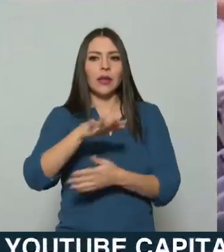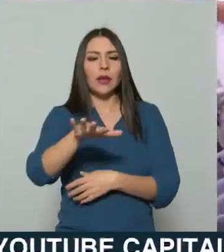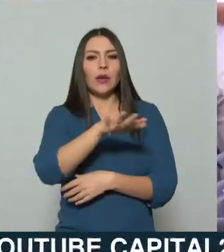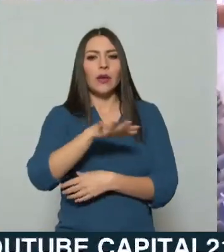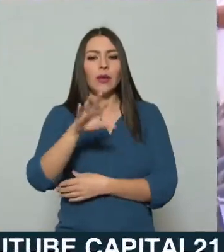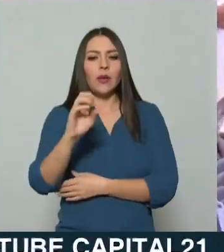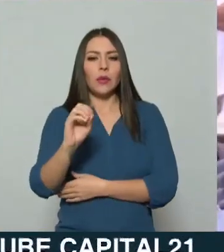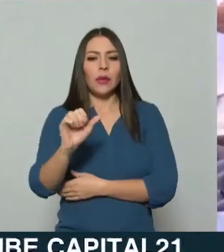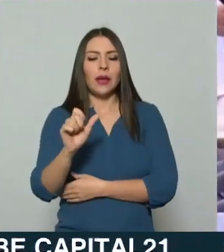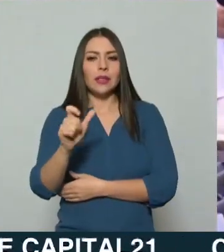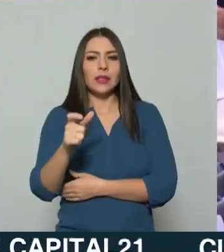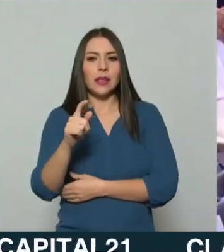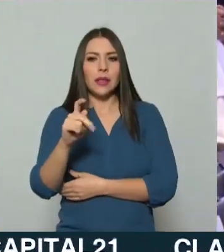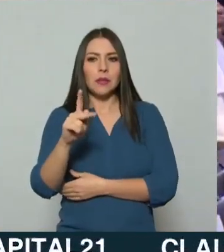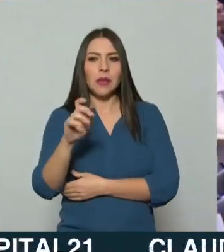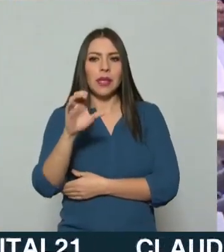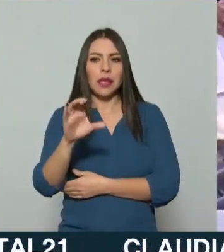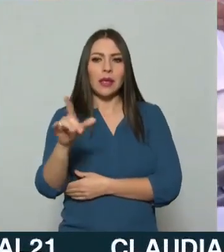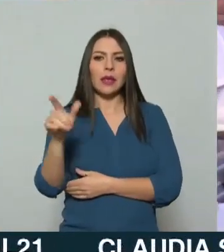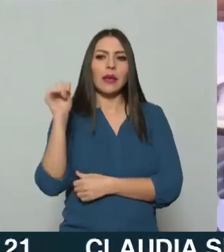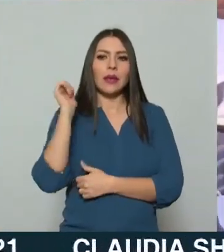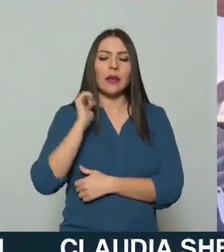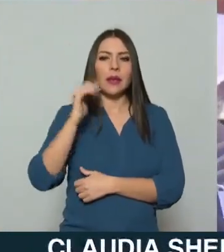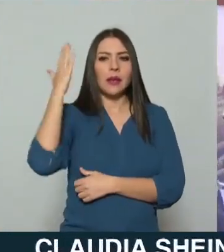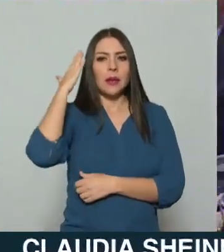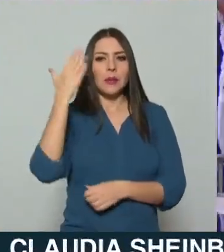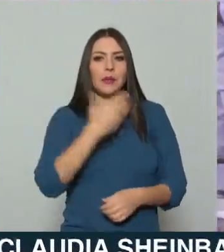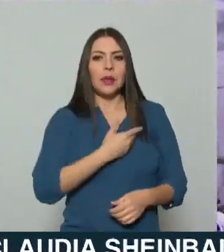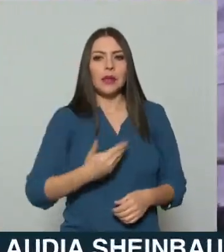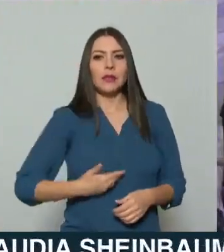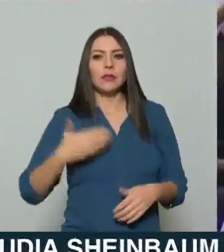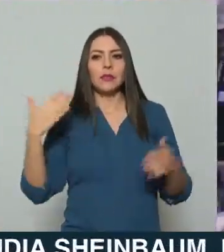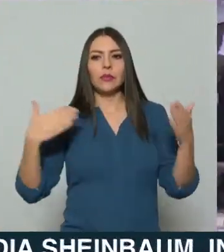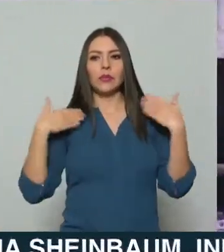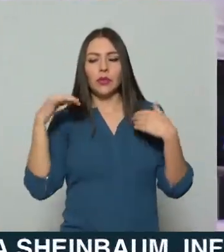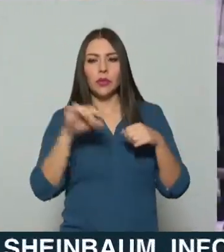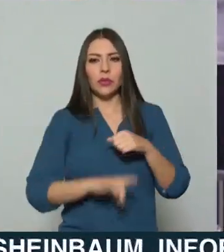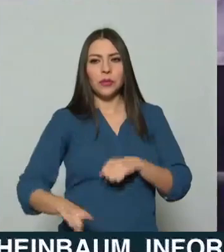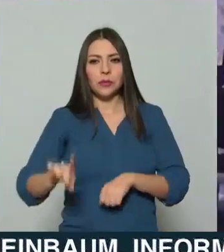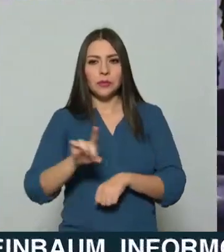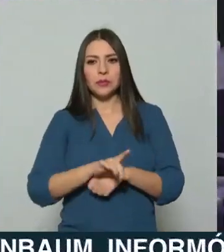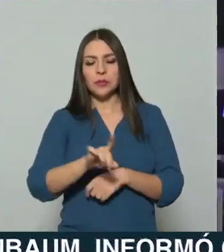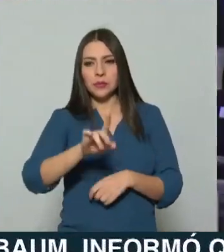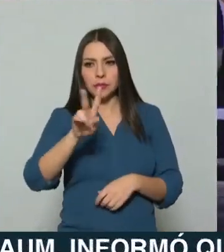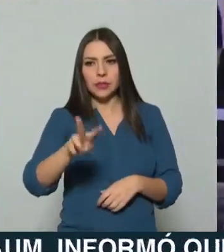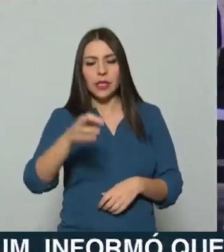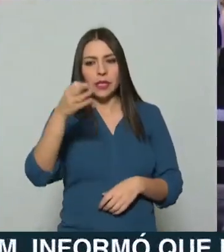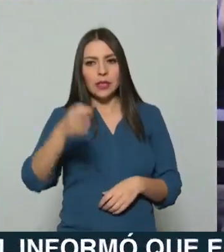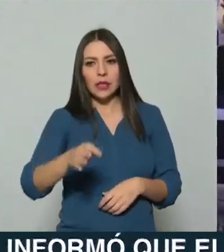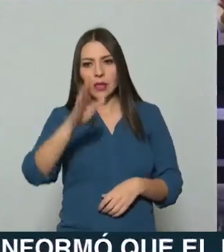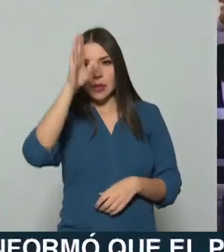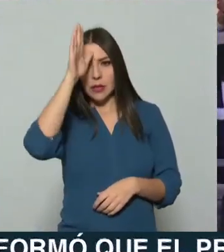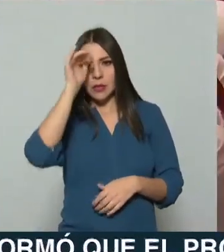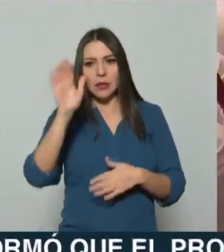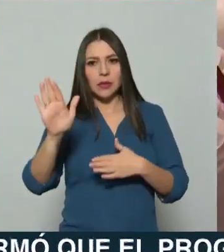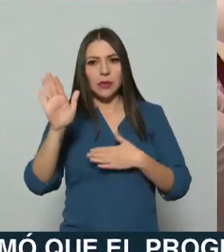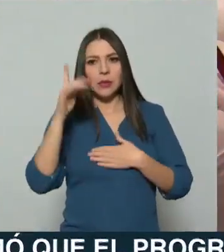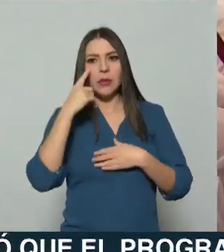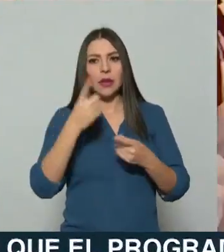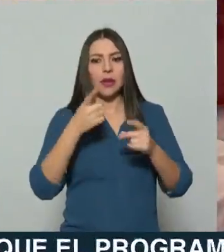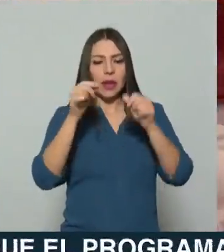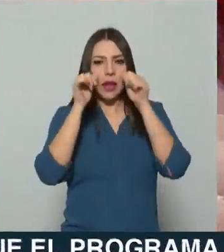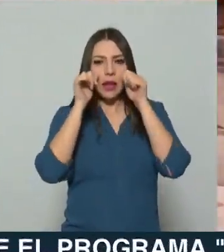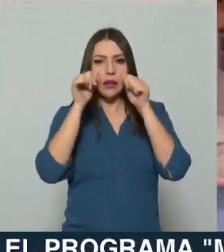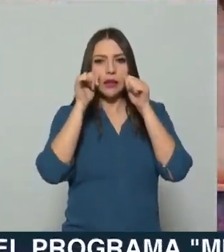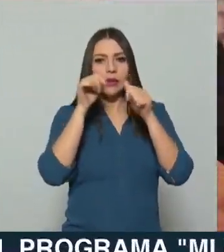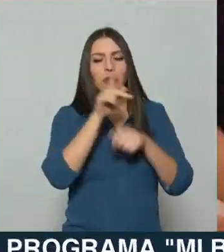la celebración que encabezó la presidencia para festejar su día. Se reconoció el compromiso y dedicación que tienen al atender a pacientes